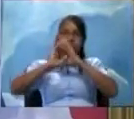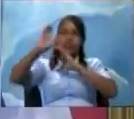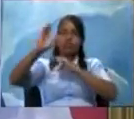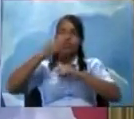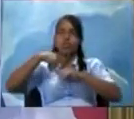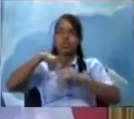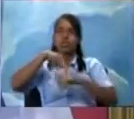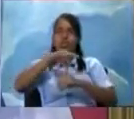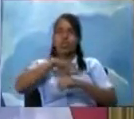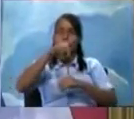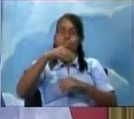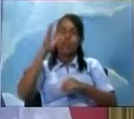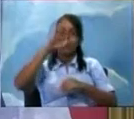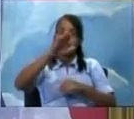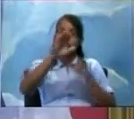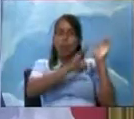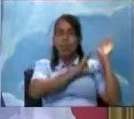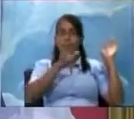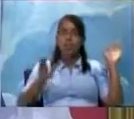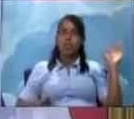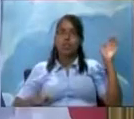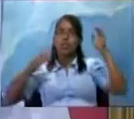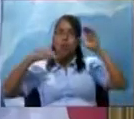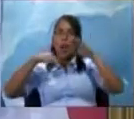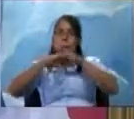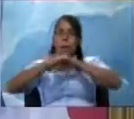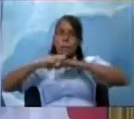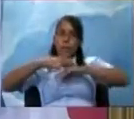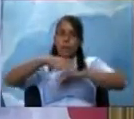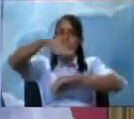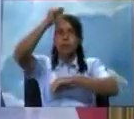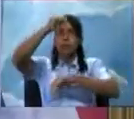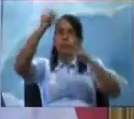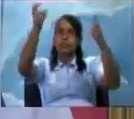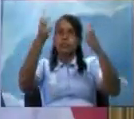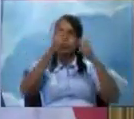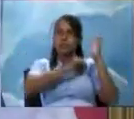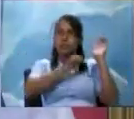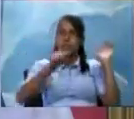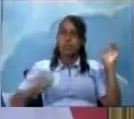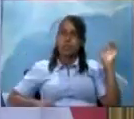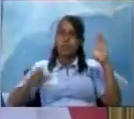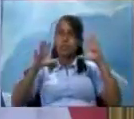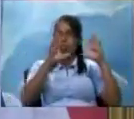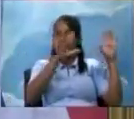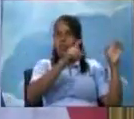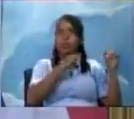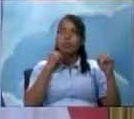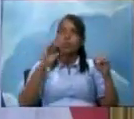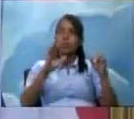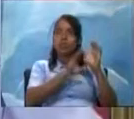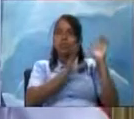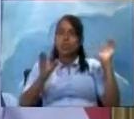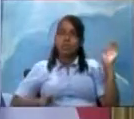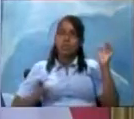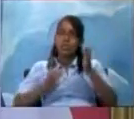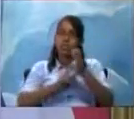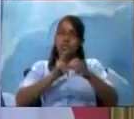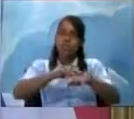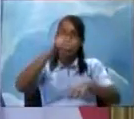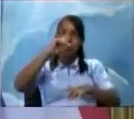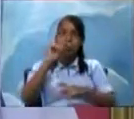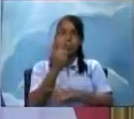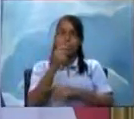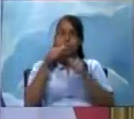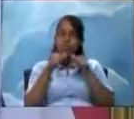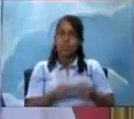trompeta, nosotros los que estamos en Cristo, volaremos a recibir al Señor en las nubes. Los muertos en Cristo resucitarán primero y nosotros